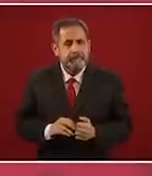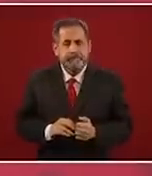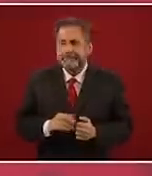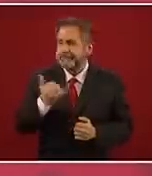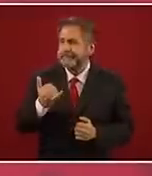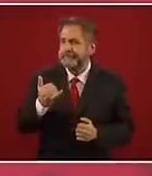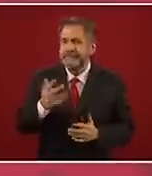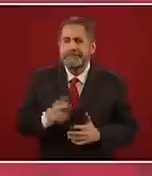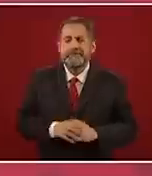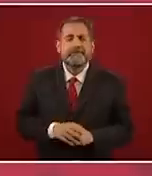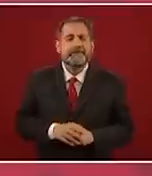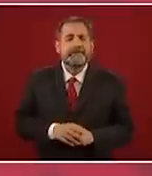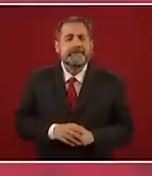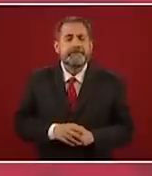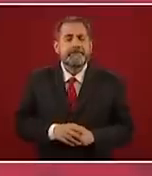muy